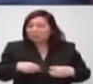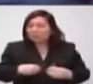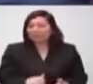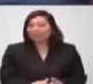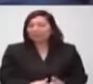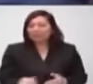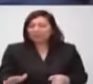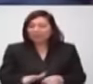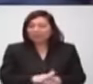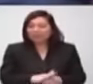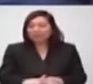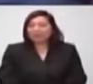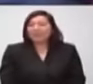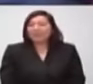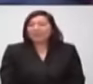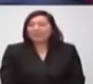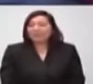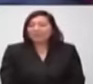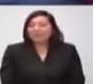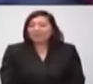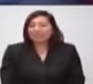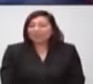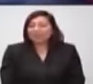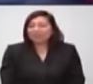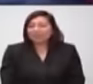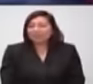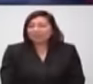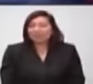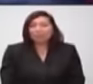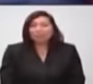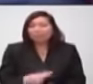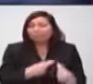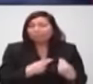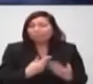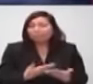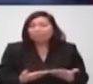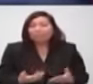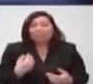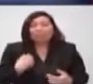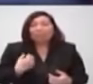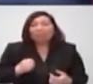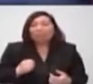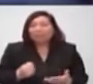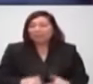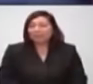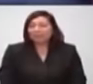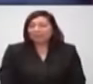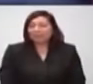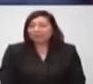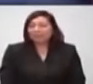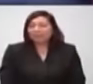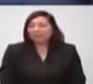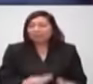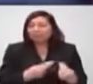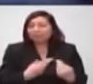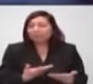manera totalmente, diría yo, no responsable o irresponsable, nos han